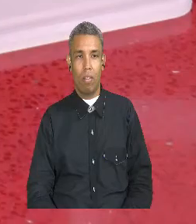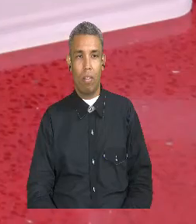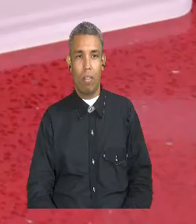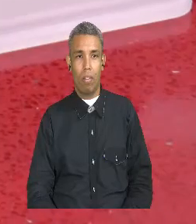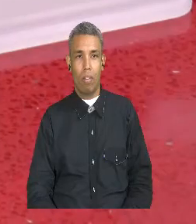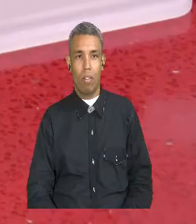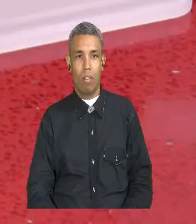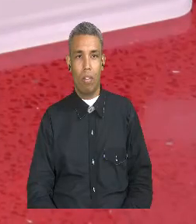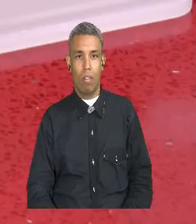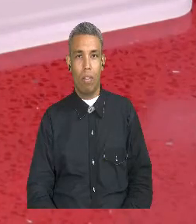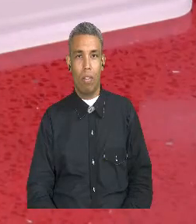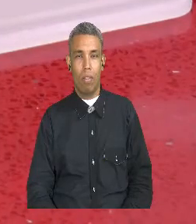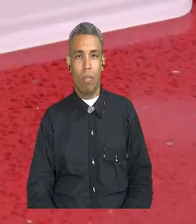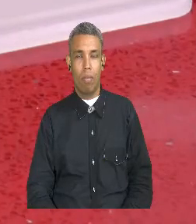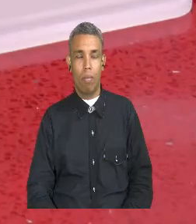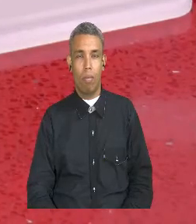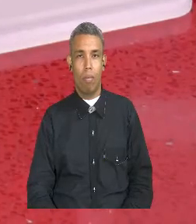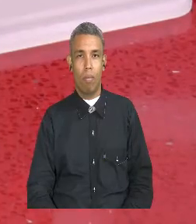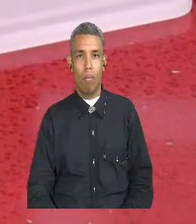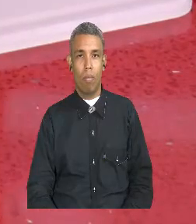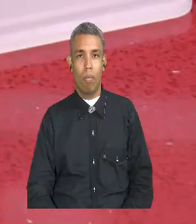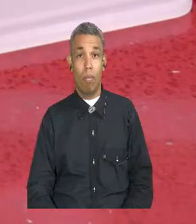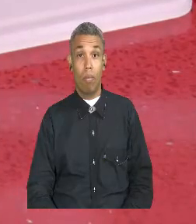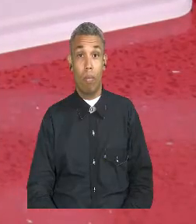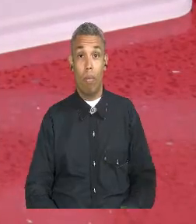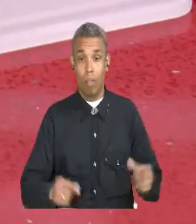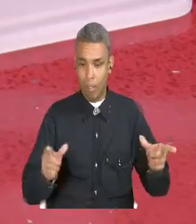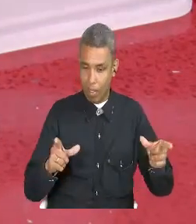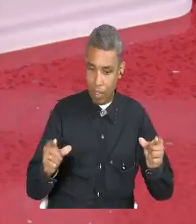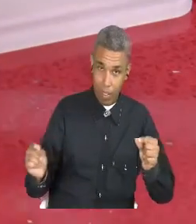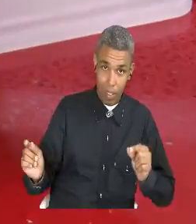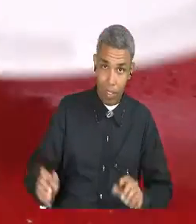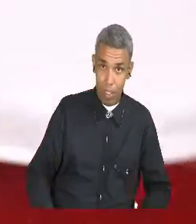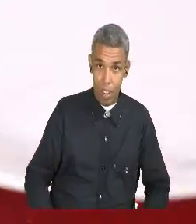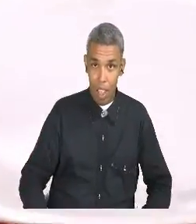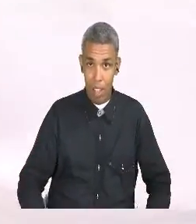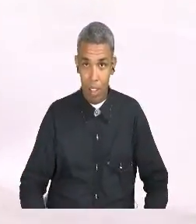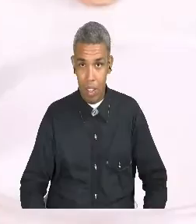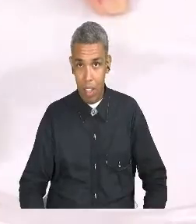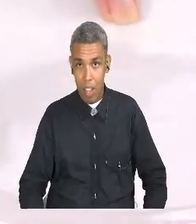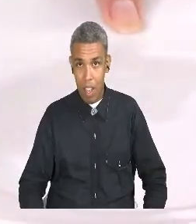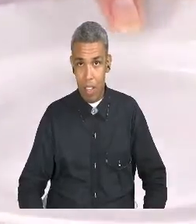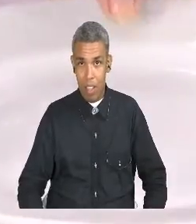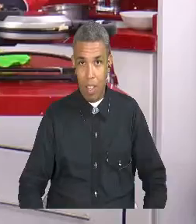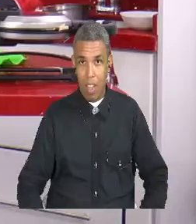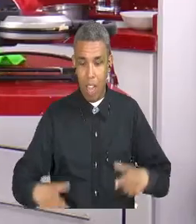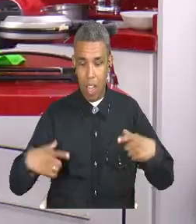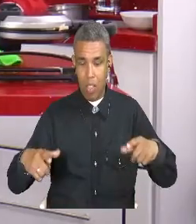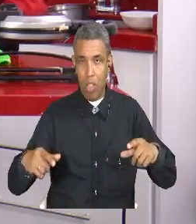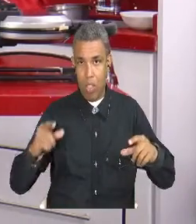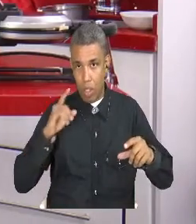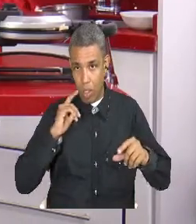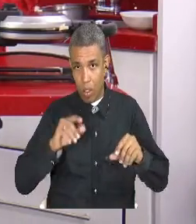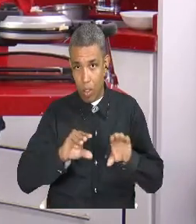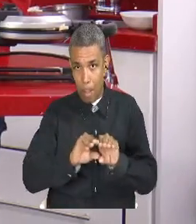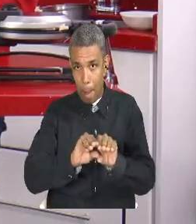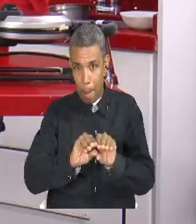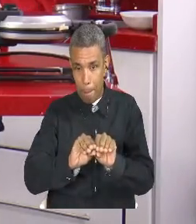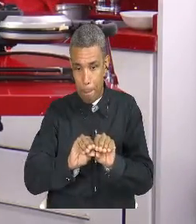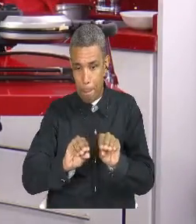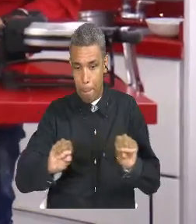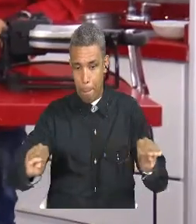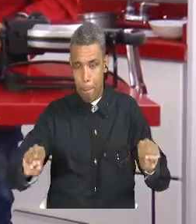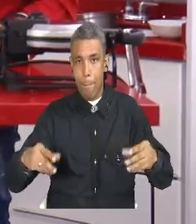caramba, nuestra guajira está lista. En el platico. Vamos a ponerle entonces okay. Acá. Entonces, me